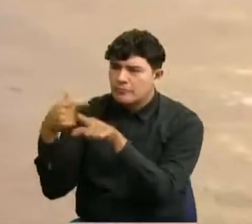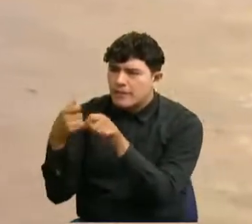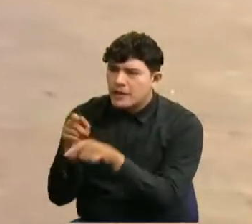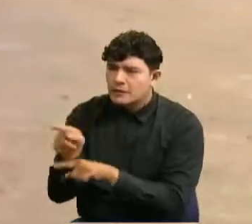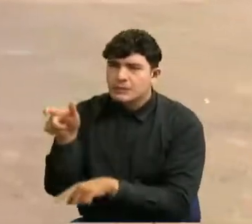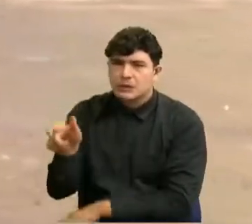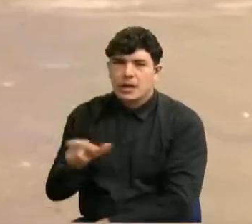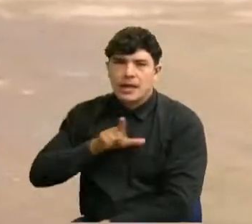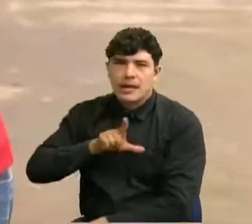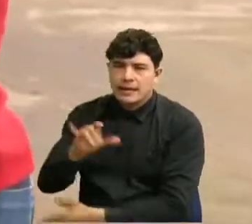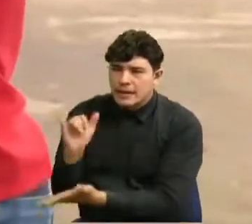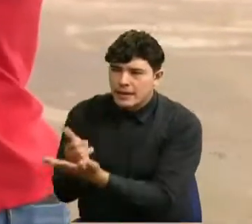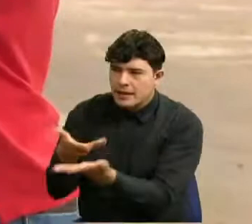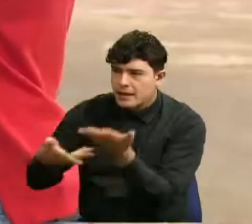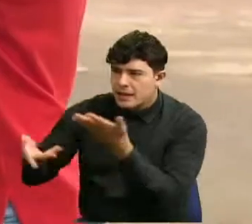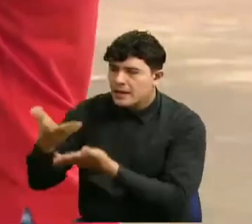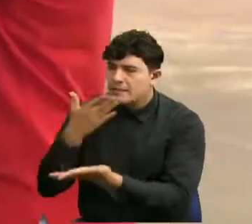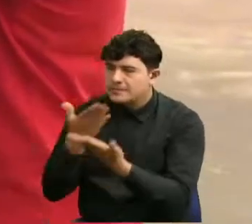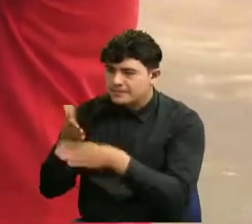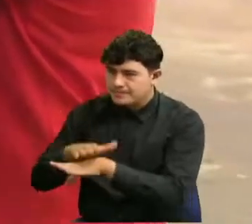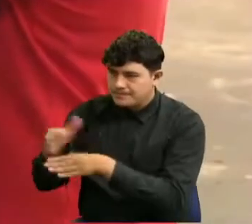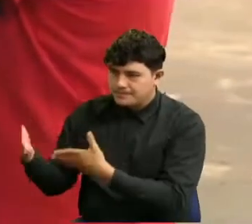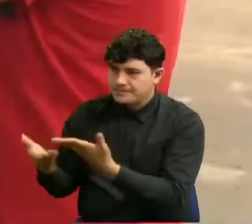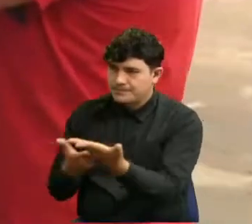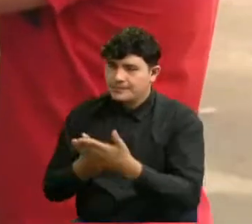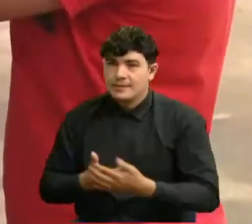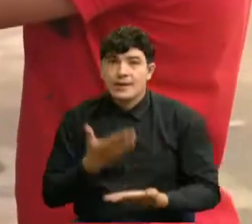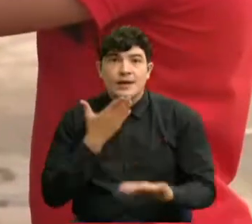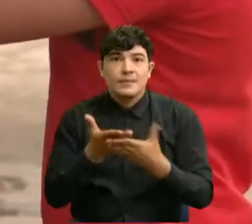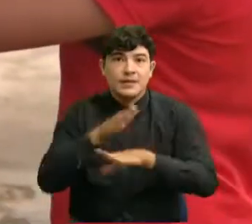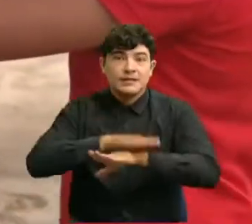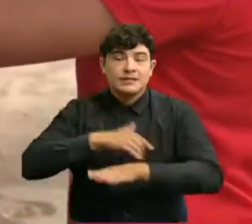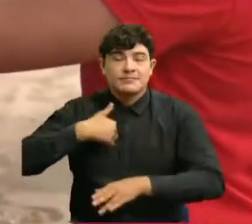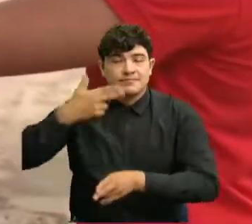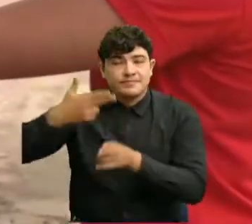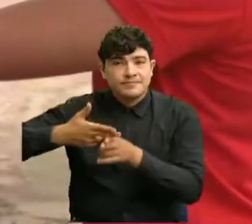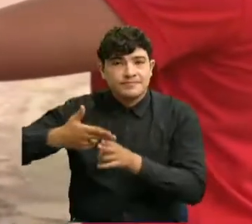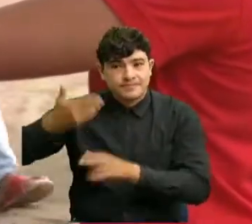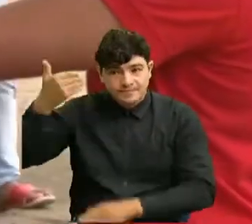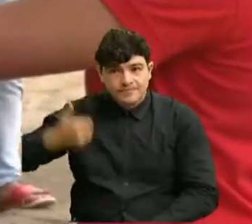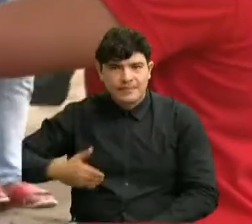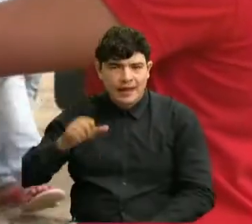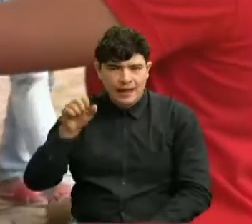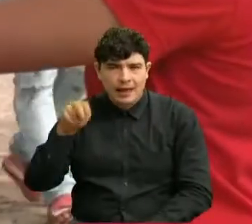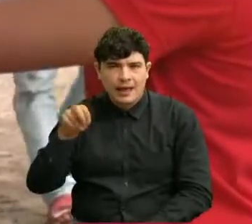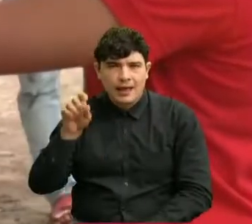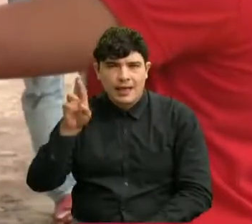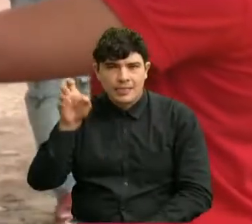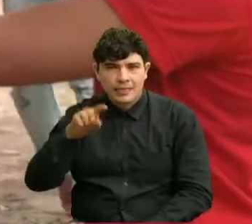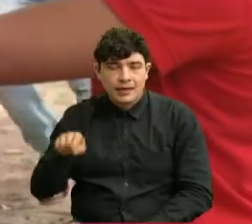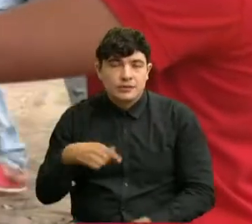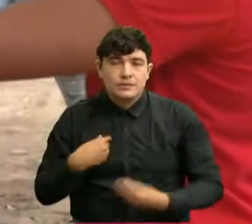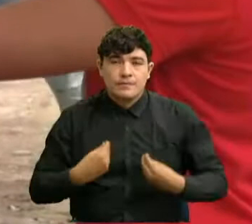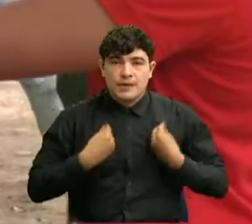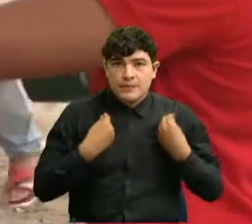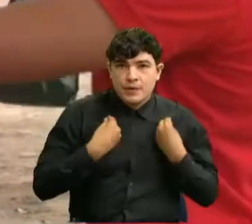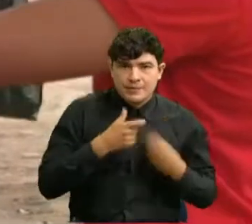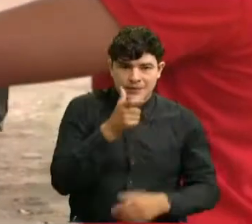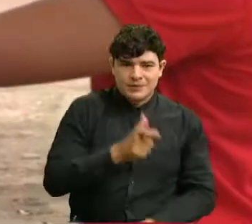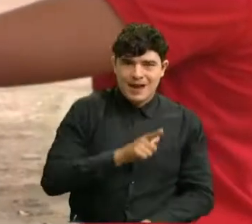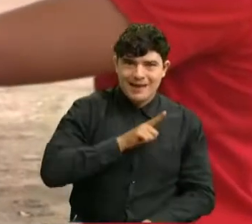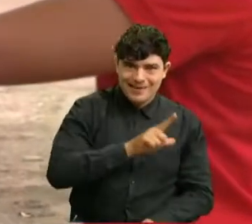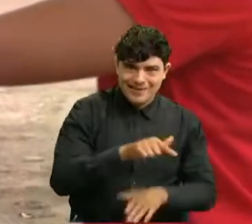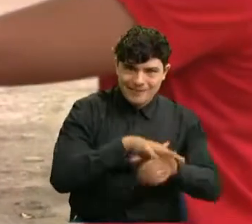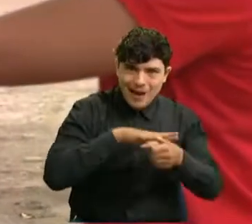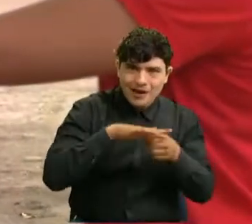buenas tardes, cuéntenos. Así es, Angie. Bueno, muy buenas tardes. Mi nombre es Andrés Cárdenas y como habitante y líder del barrio Belén, pues quisimos exponer